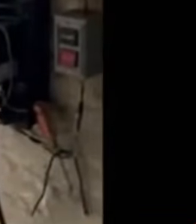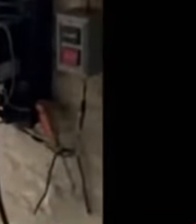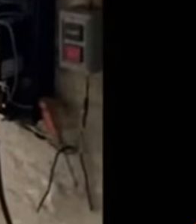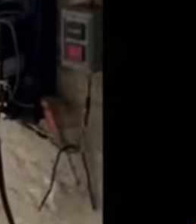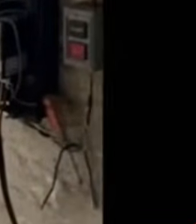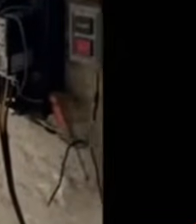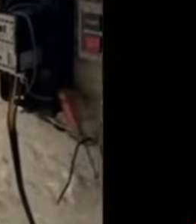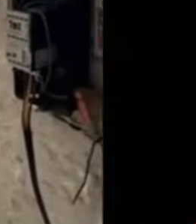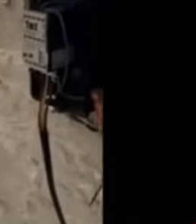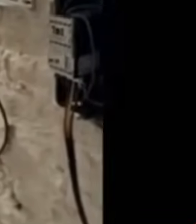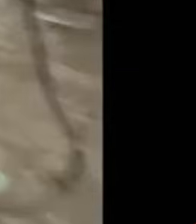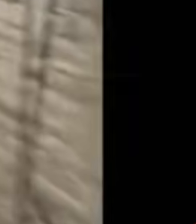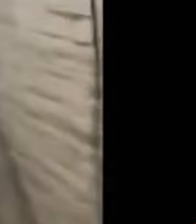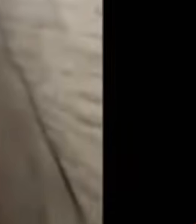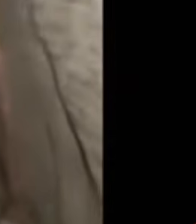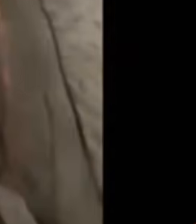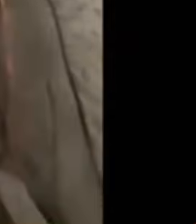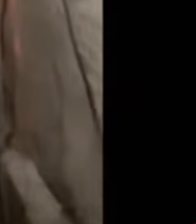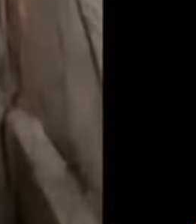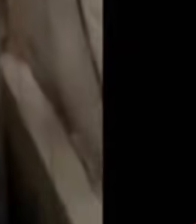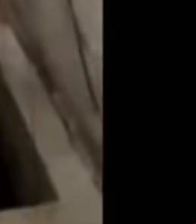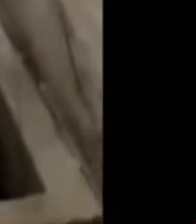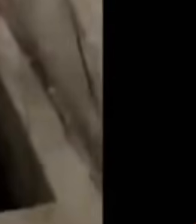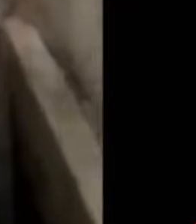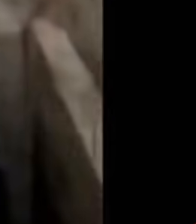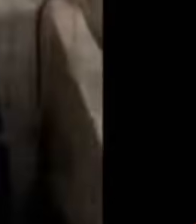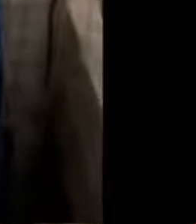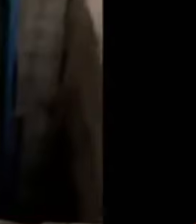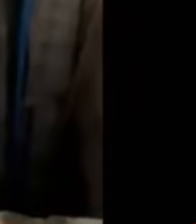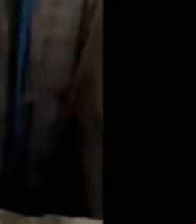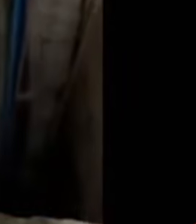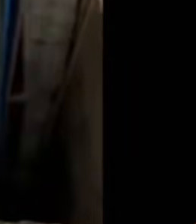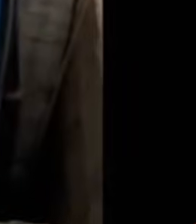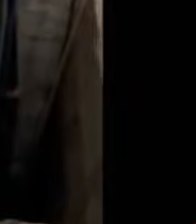Sistema de electricidad para la bomba.